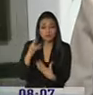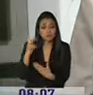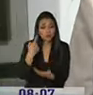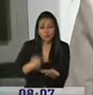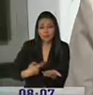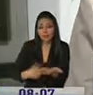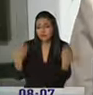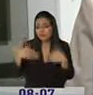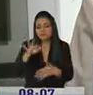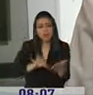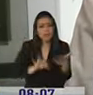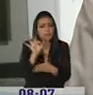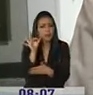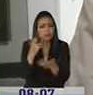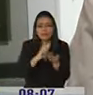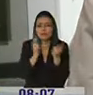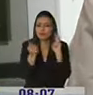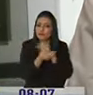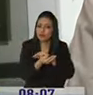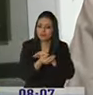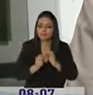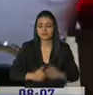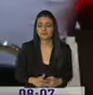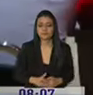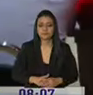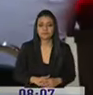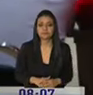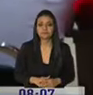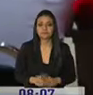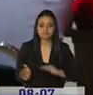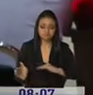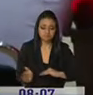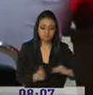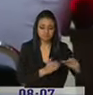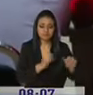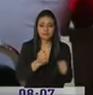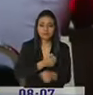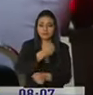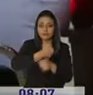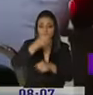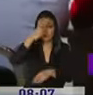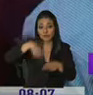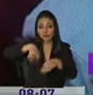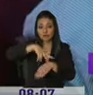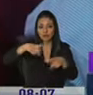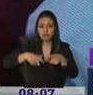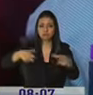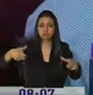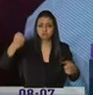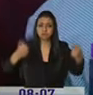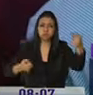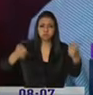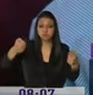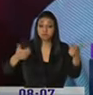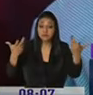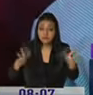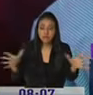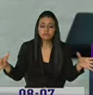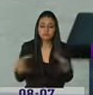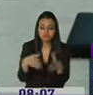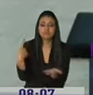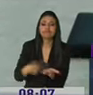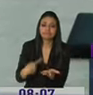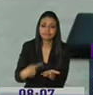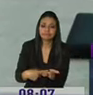debate y terminar aprobando esta reforma sustitutiva. Por otra parte, la Federación Nacional de Transporte Pesado, FENACOTIP, se reunió